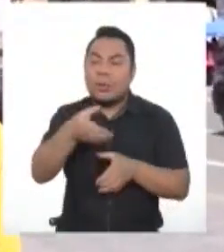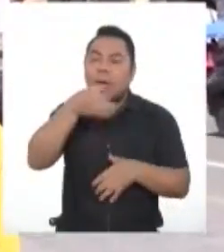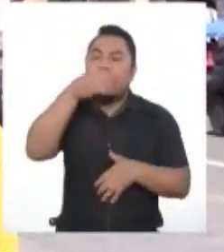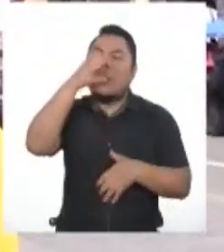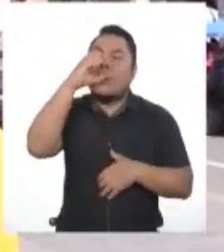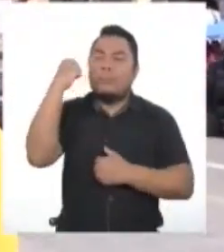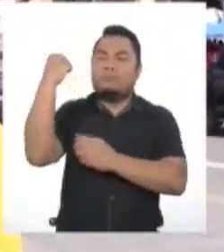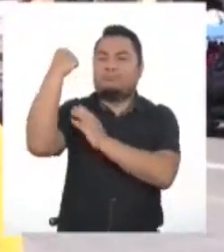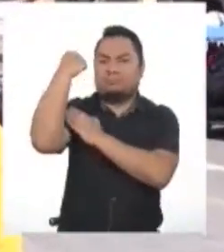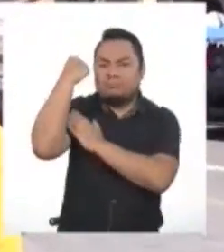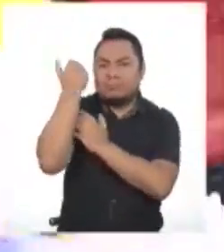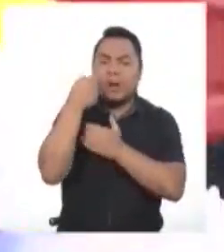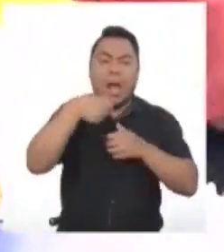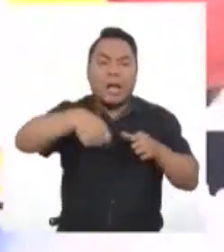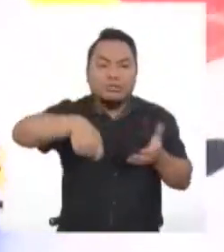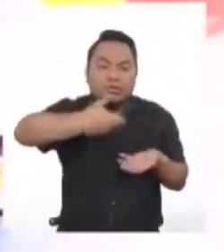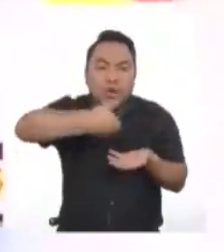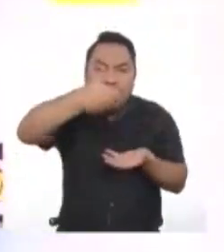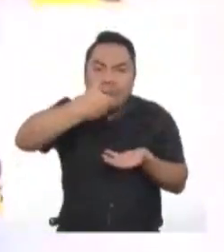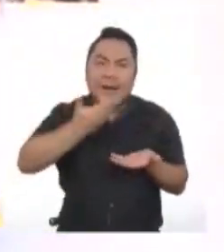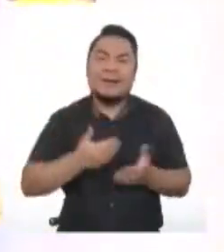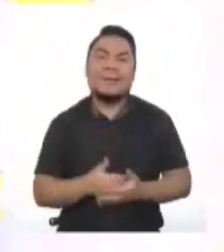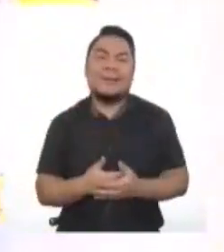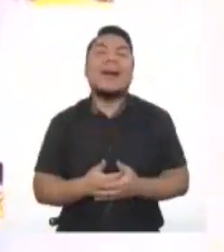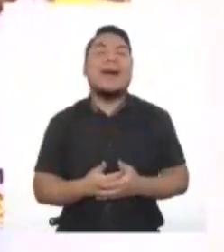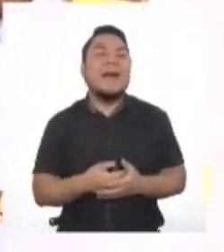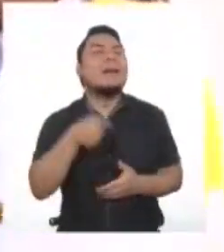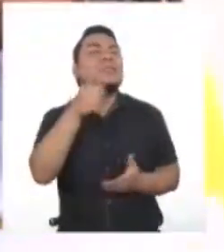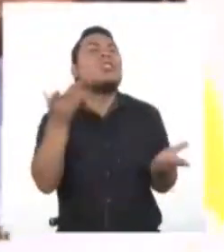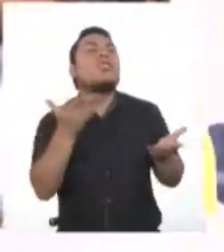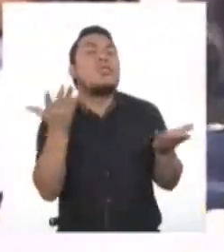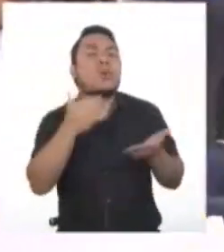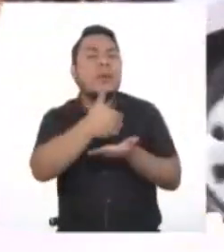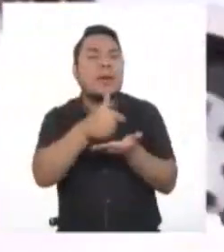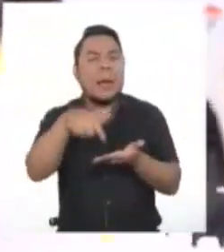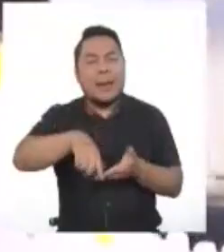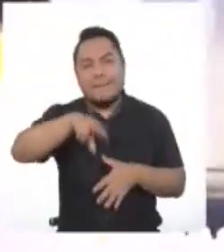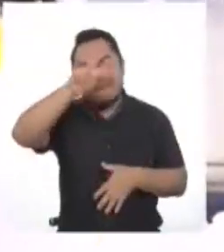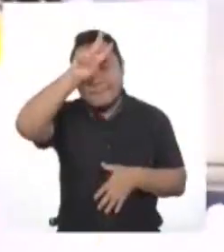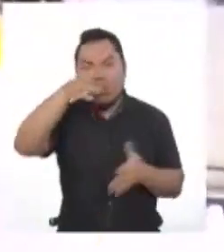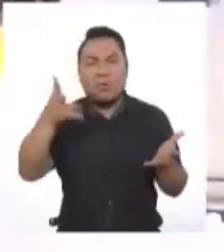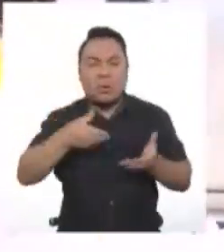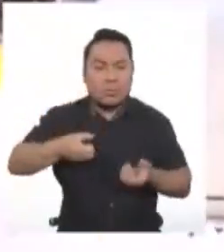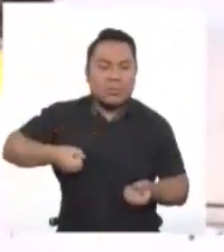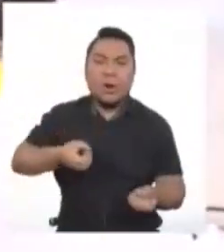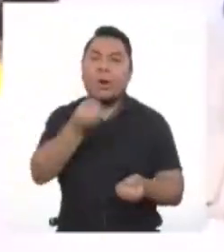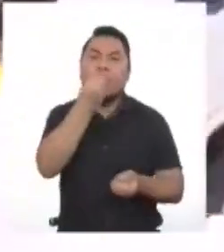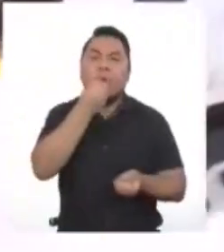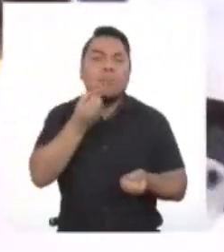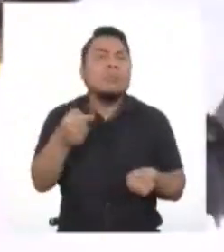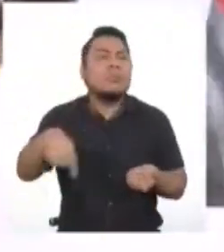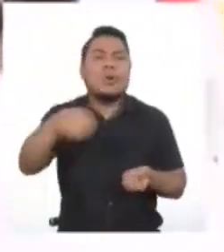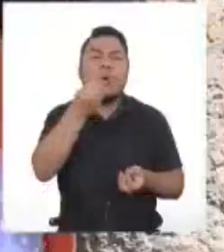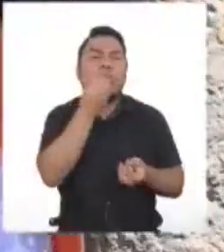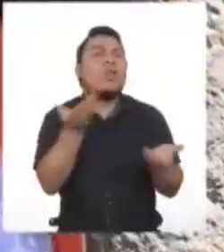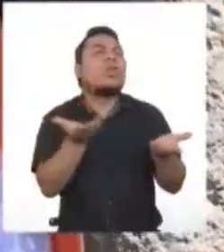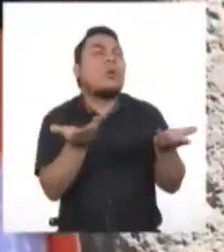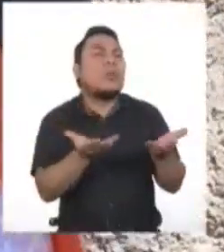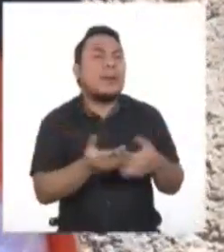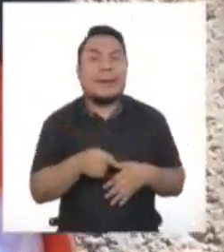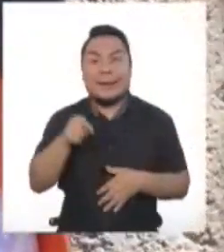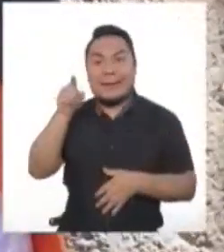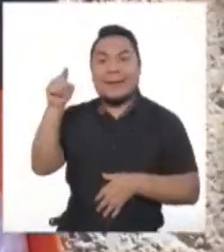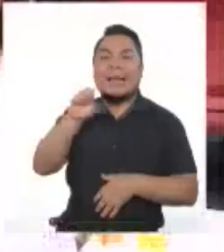en segundos, en sopas. ¿Sabes en qué partes del Perú se cultivan los alimentos que nosotros comemos? En la